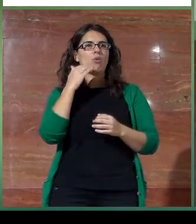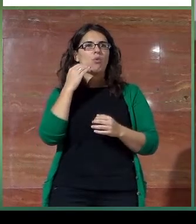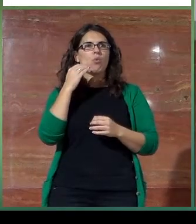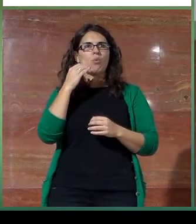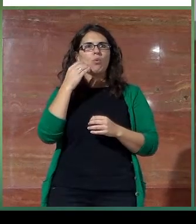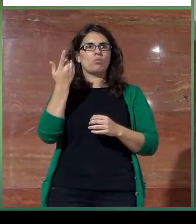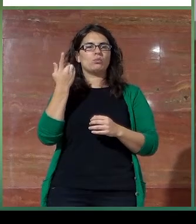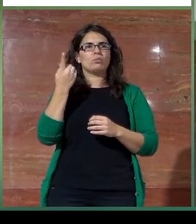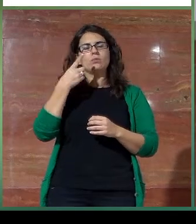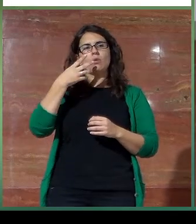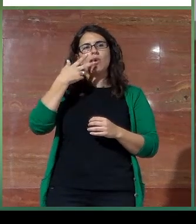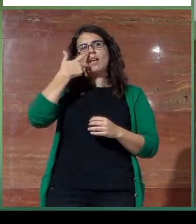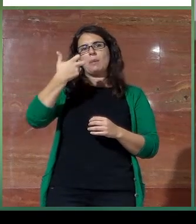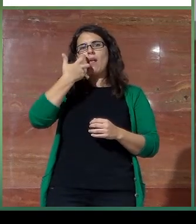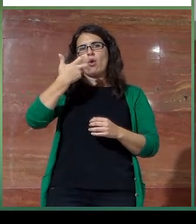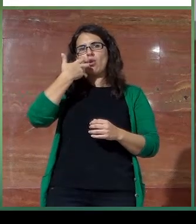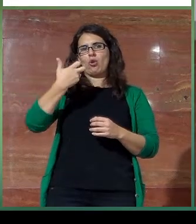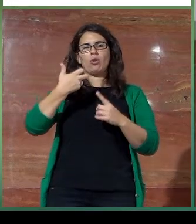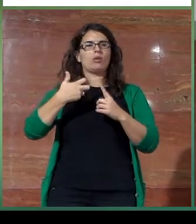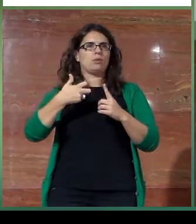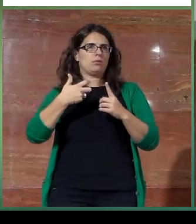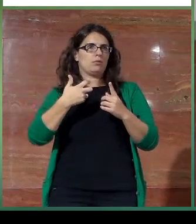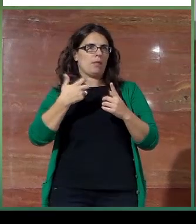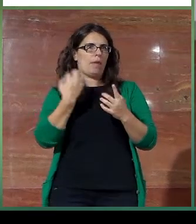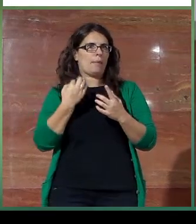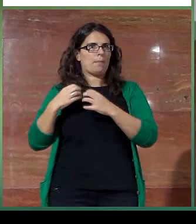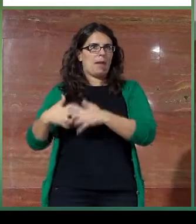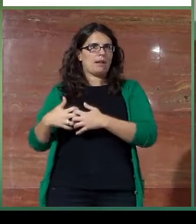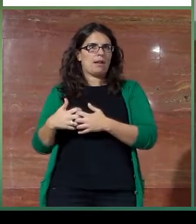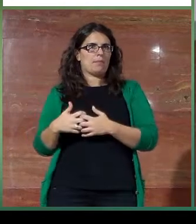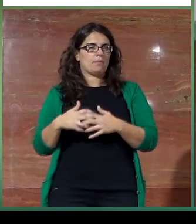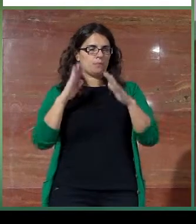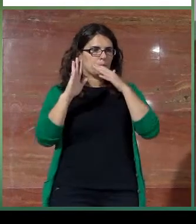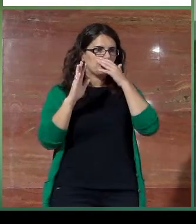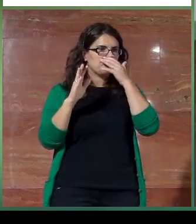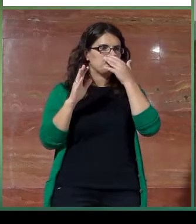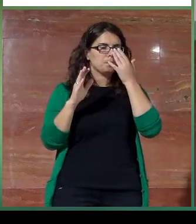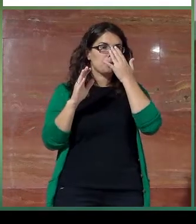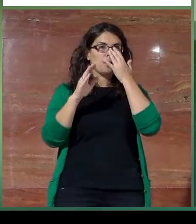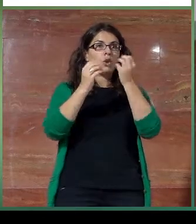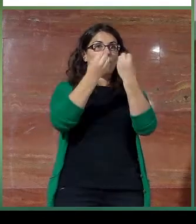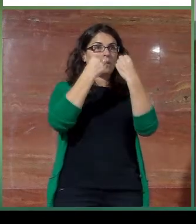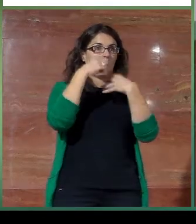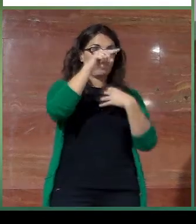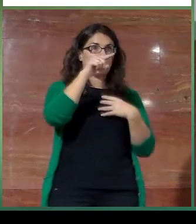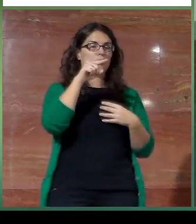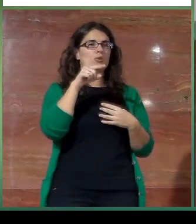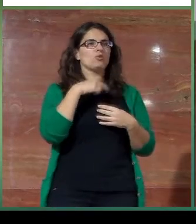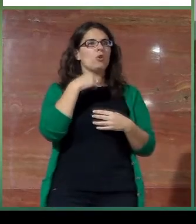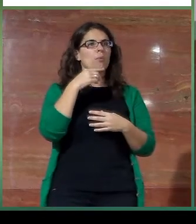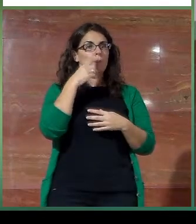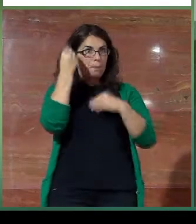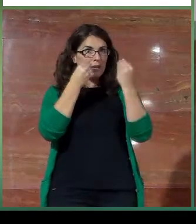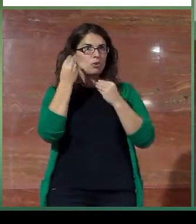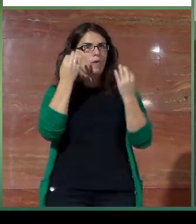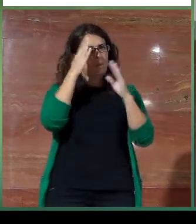aspirador aquí. ¿Qué estética ponemos? Para empezar, el comentario que tú has hecho, entiendo yo que hay que centrarlo